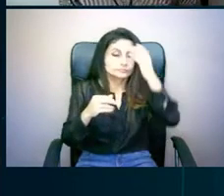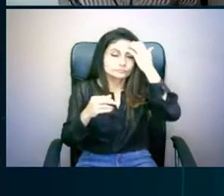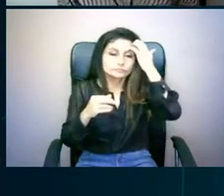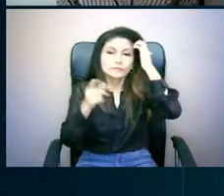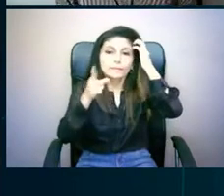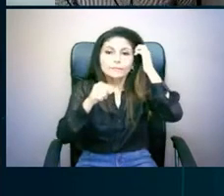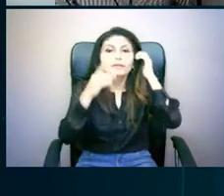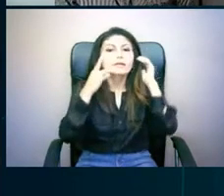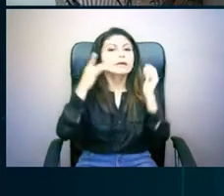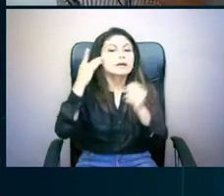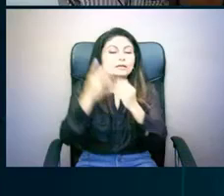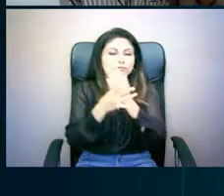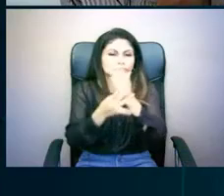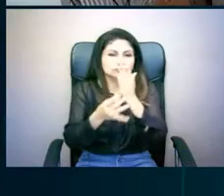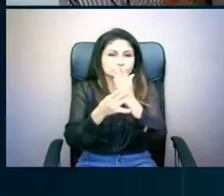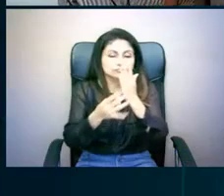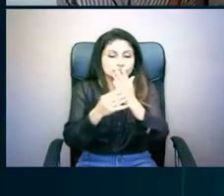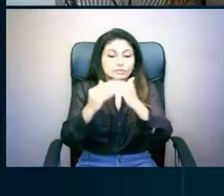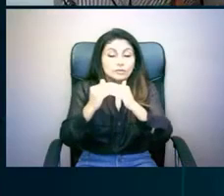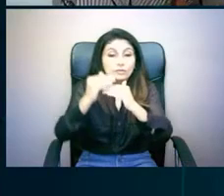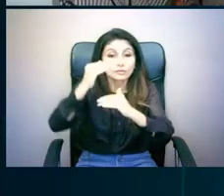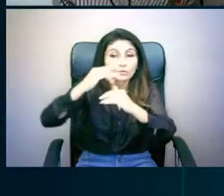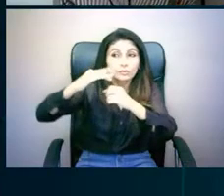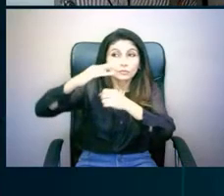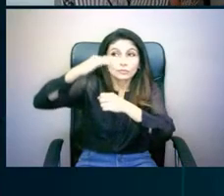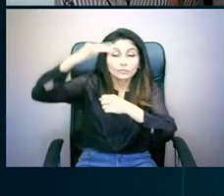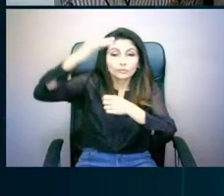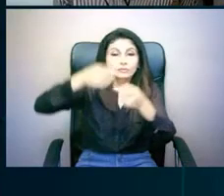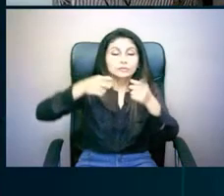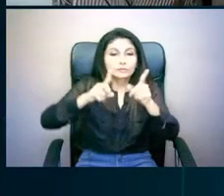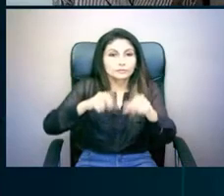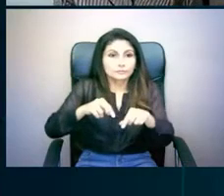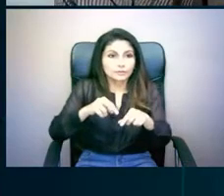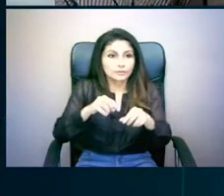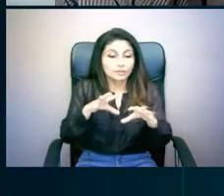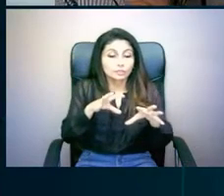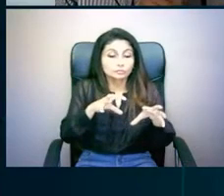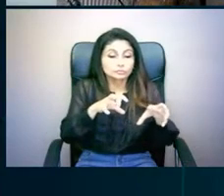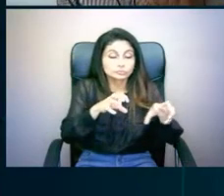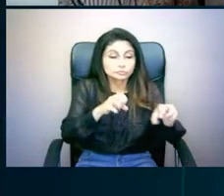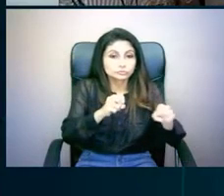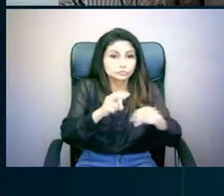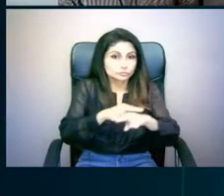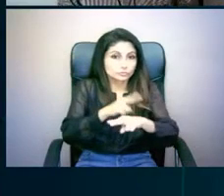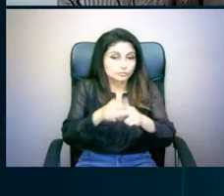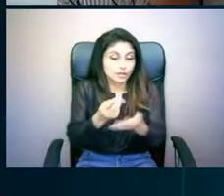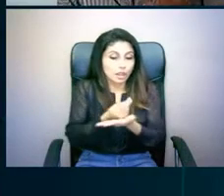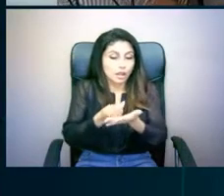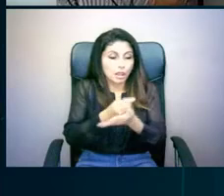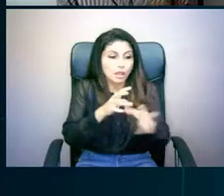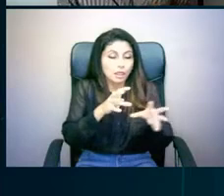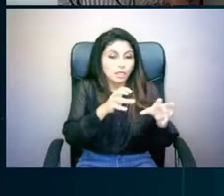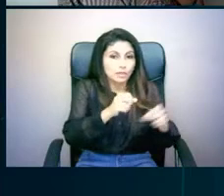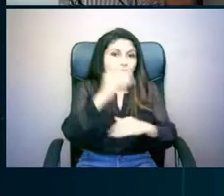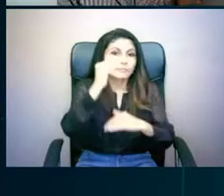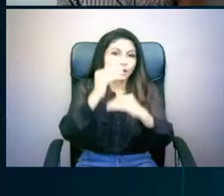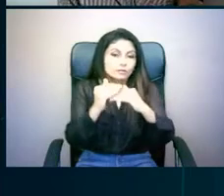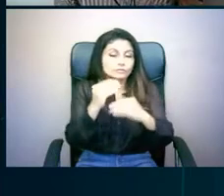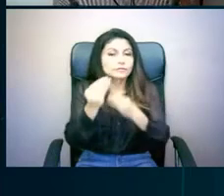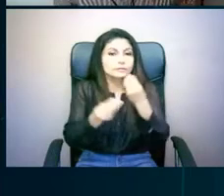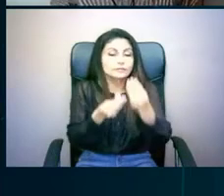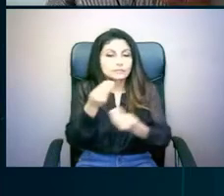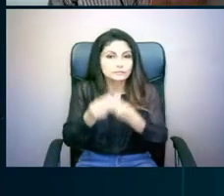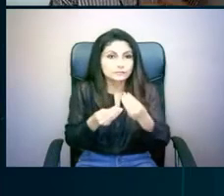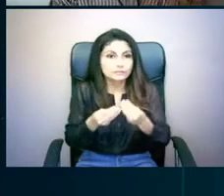ácidos grasos volátiles y baja la biodegradabilidad, ¿cierto? Entonces sí estamos justificando que se necesita remover